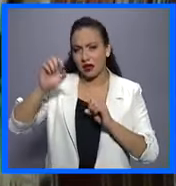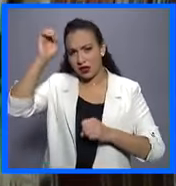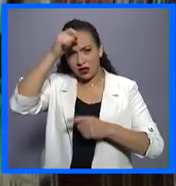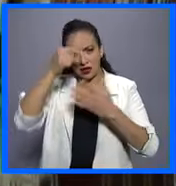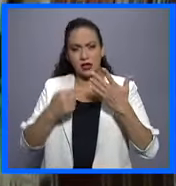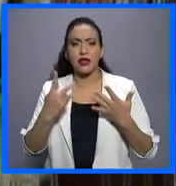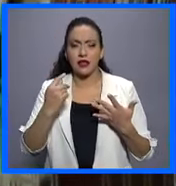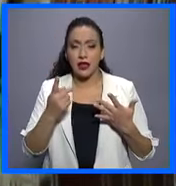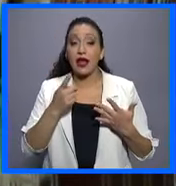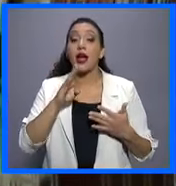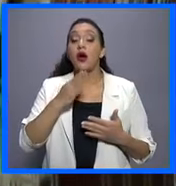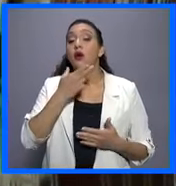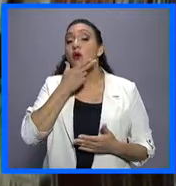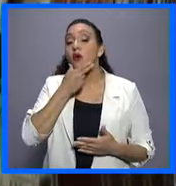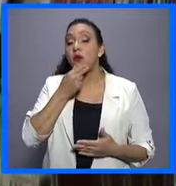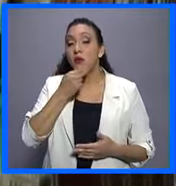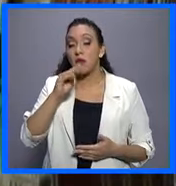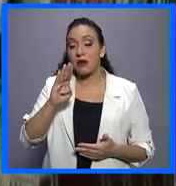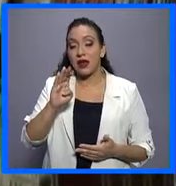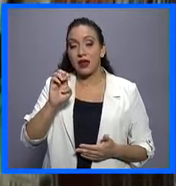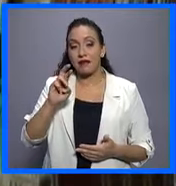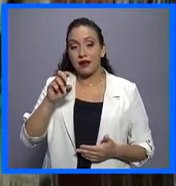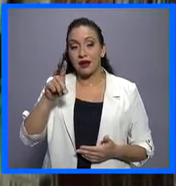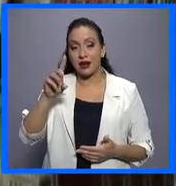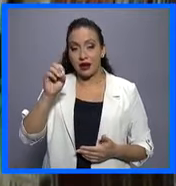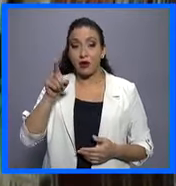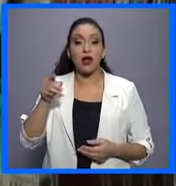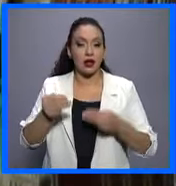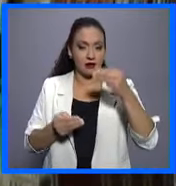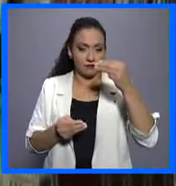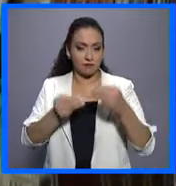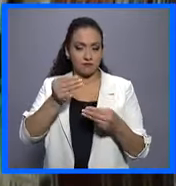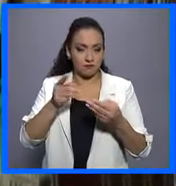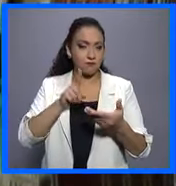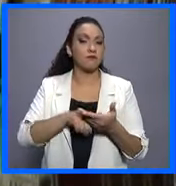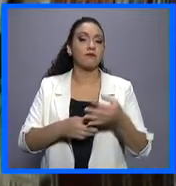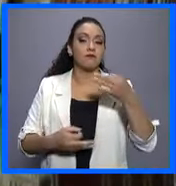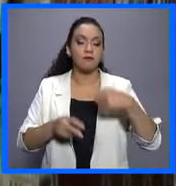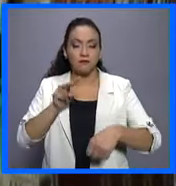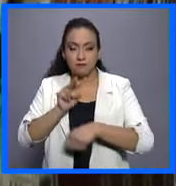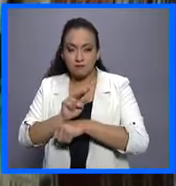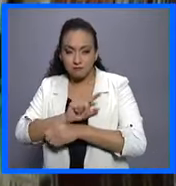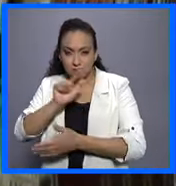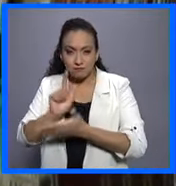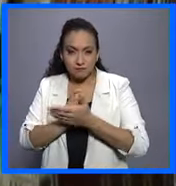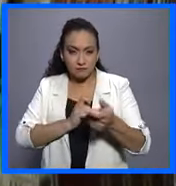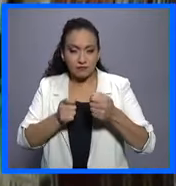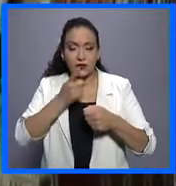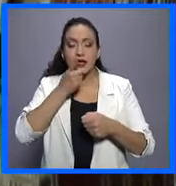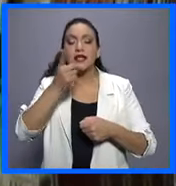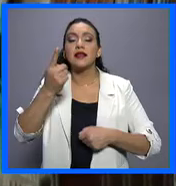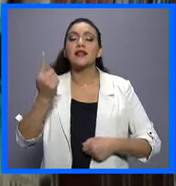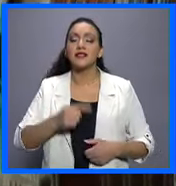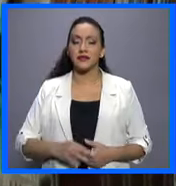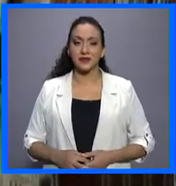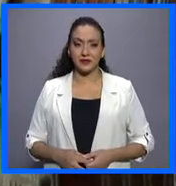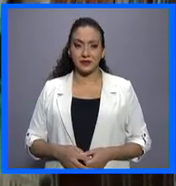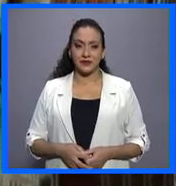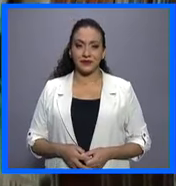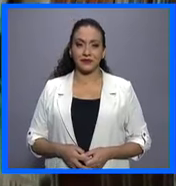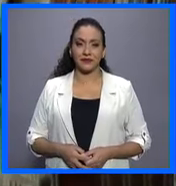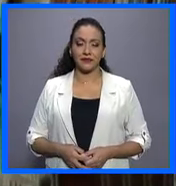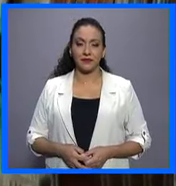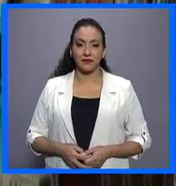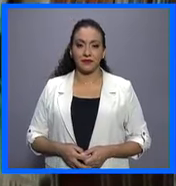TV, Bernardo Batis Vázquez, magistrado del Tribunal de Disciplina Judicial, informó al respecto.